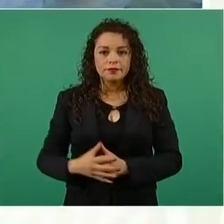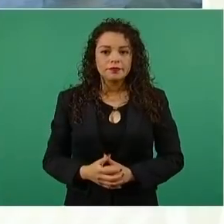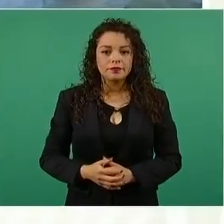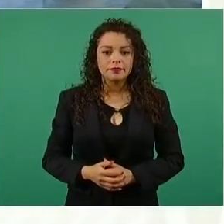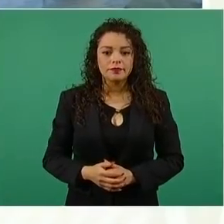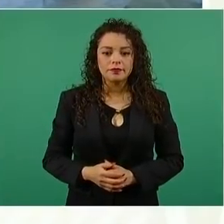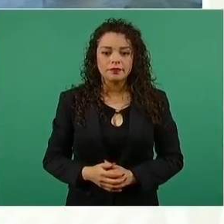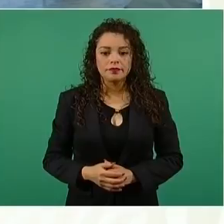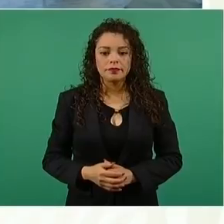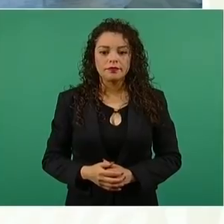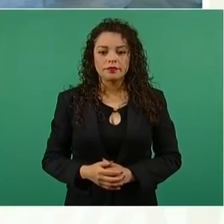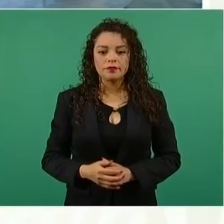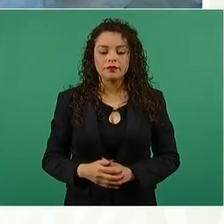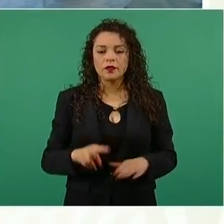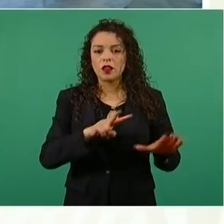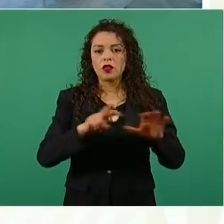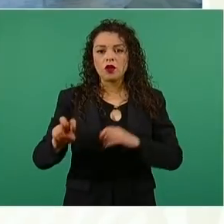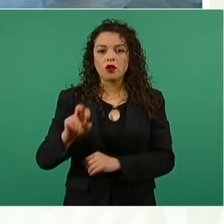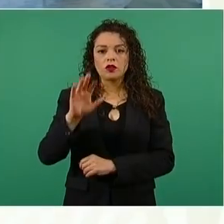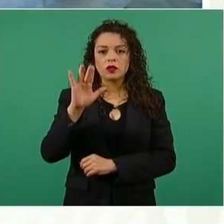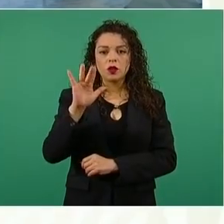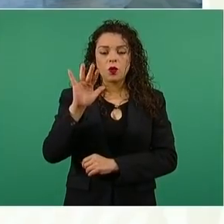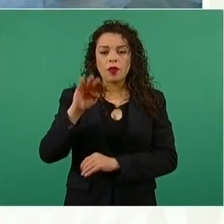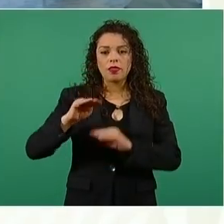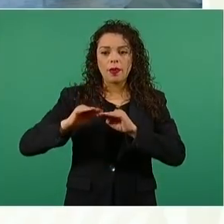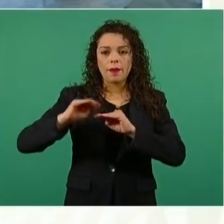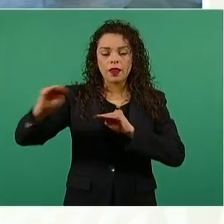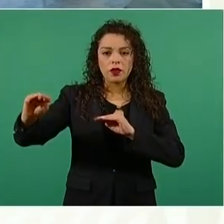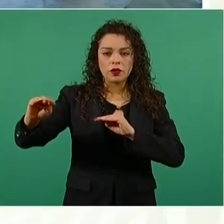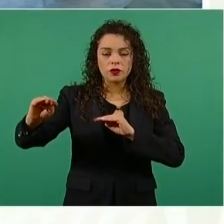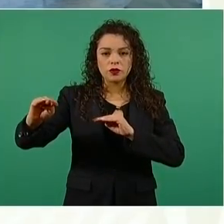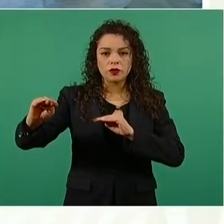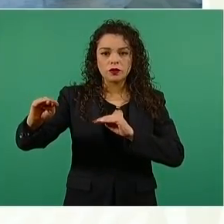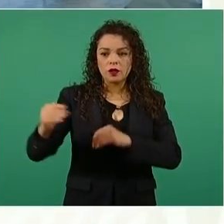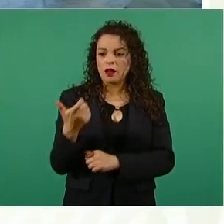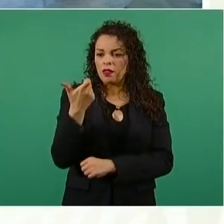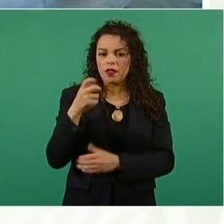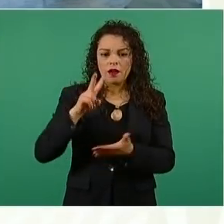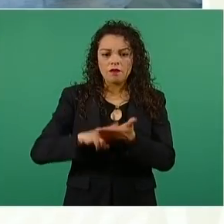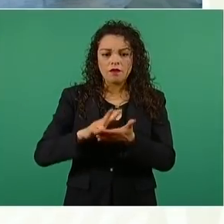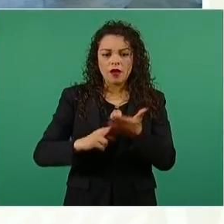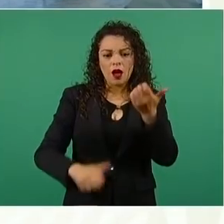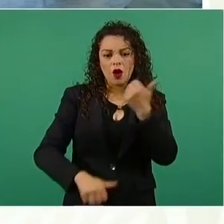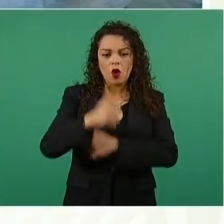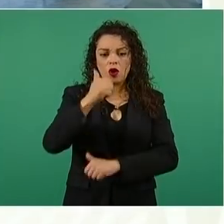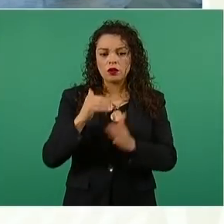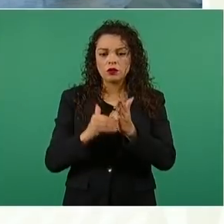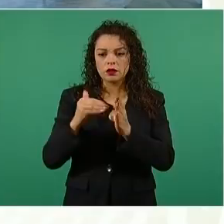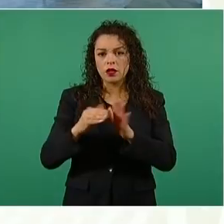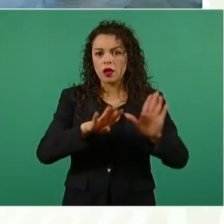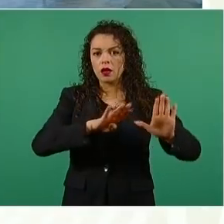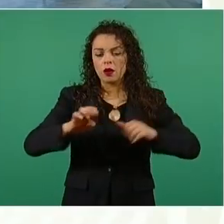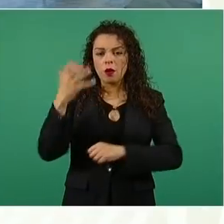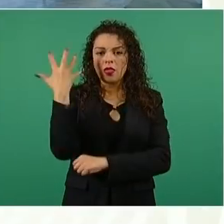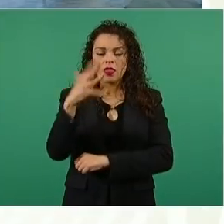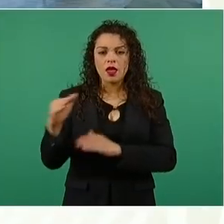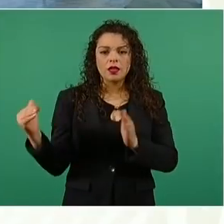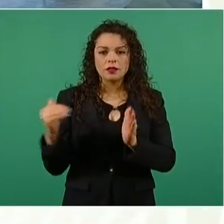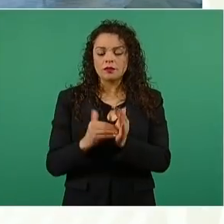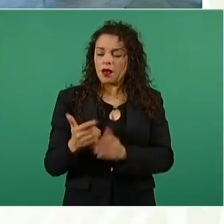Tiene una superficie de 250 metros y el costo es de 11.910.000 pesos.